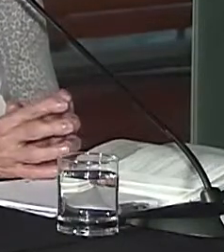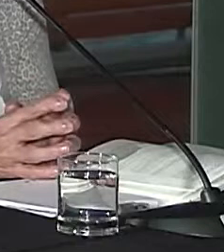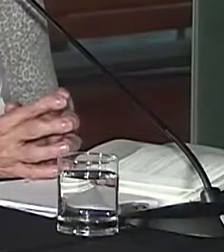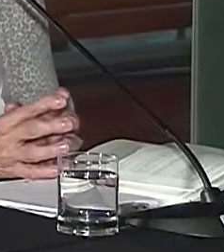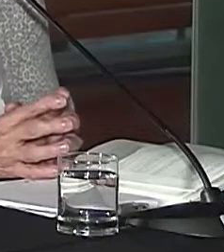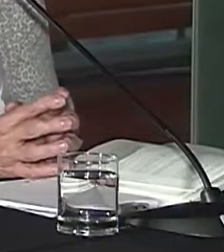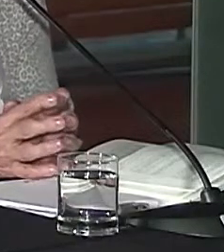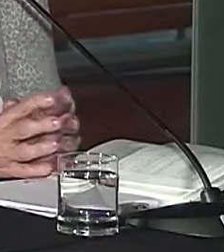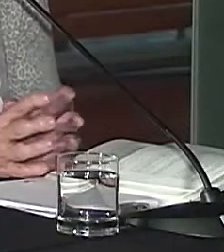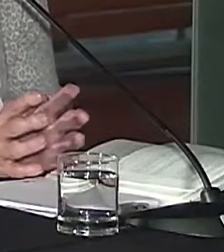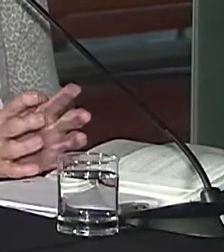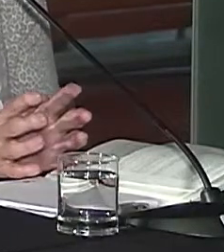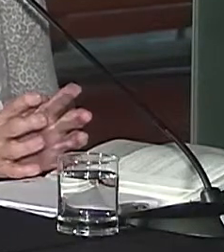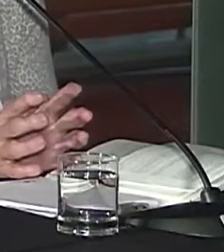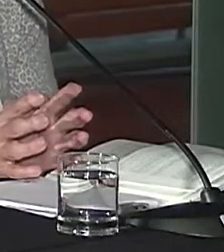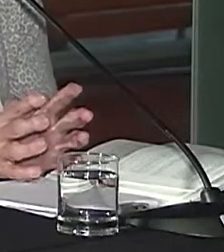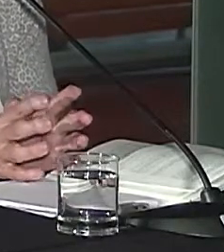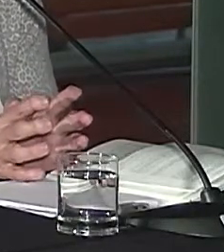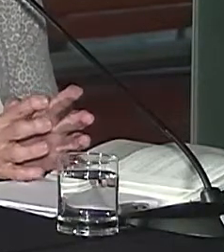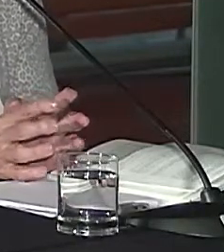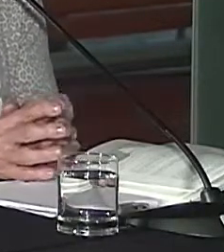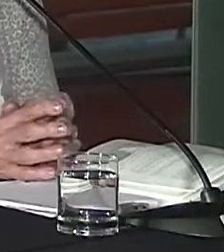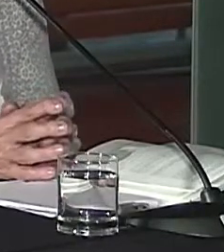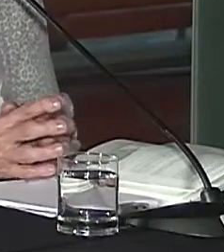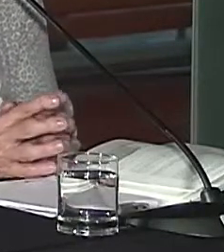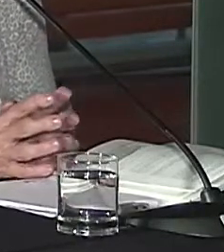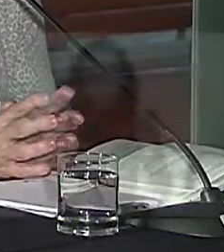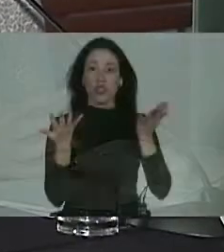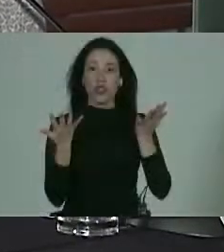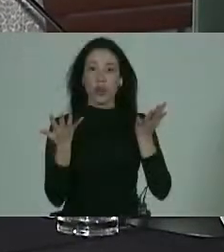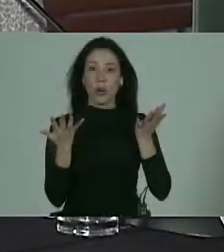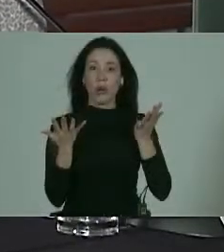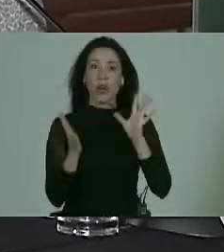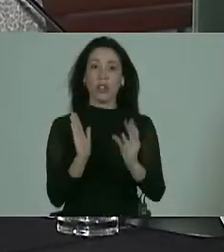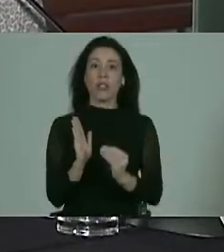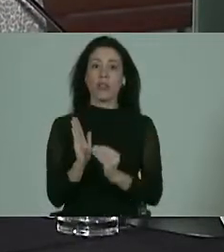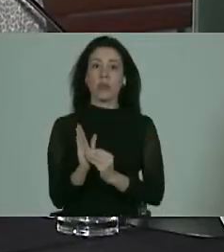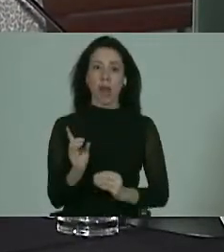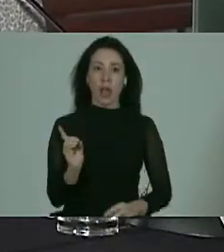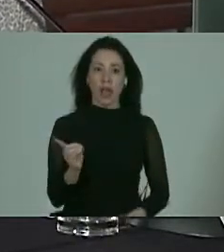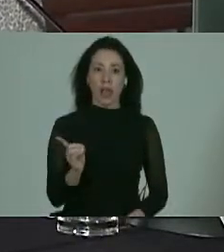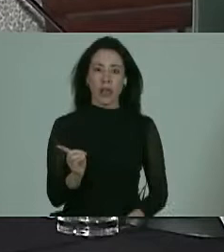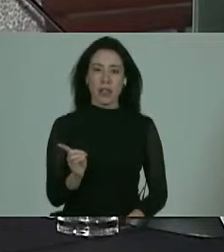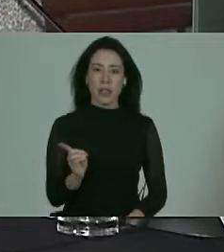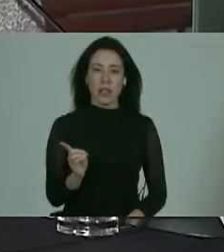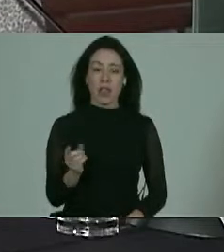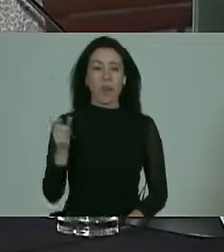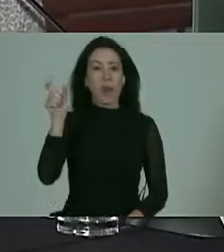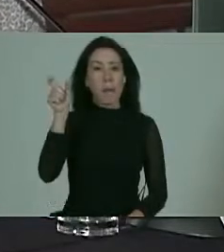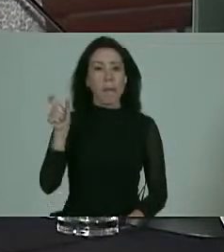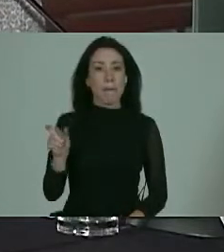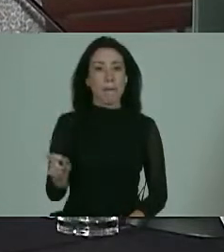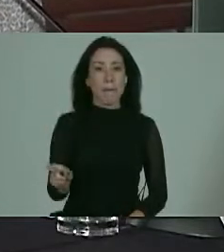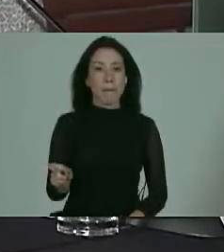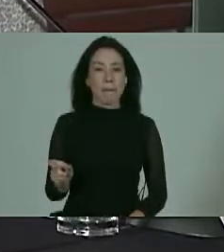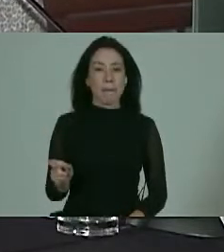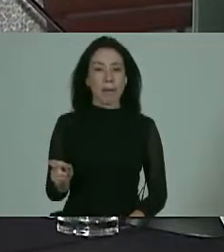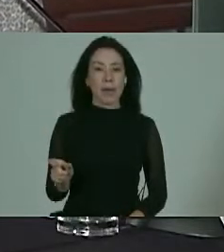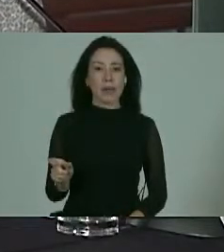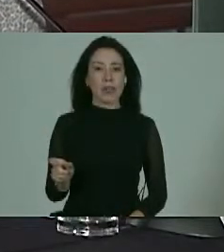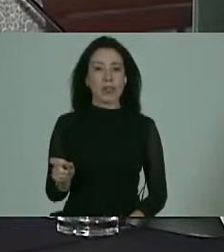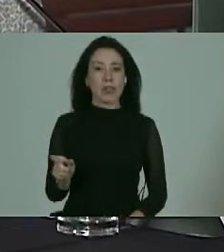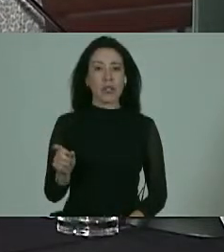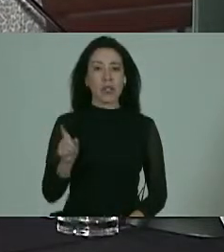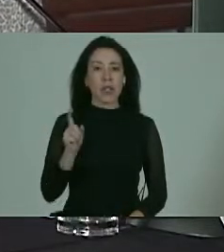acabo de que de sorprenderme de que se considera en discapacidad dado una persona con